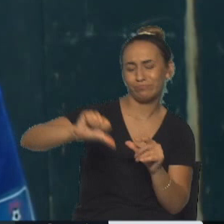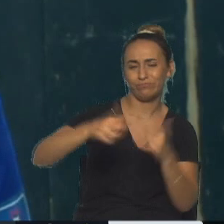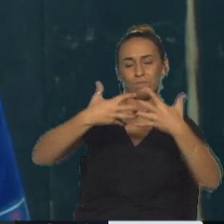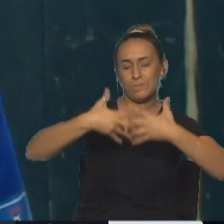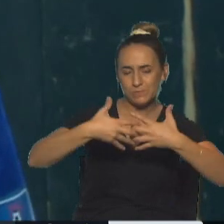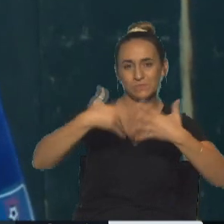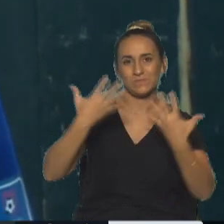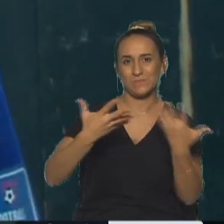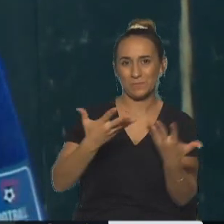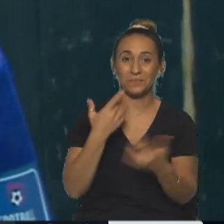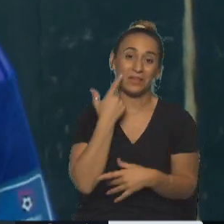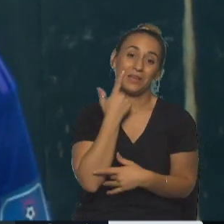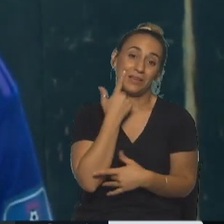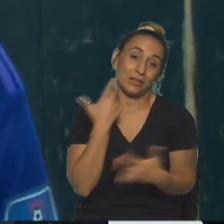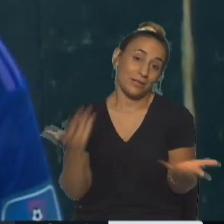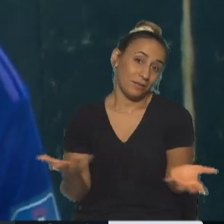viste,